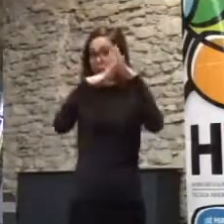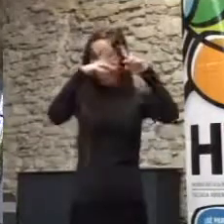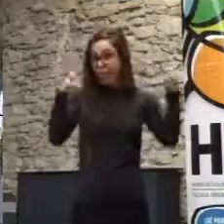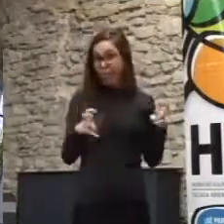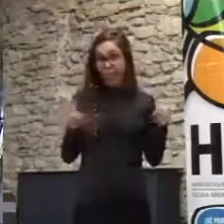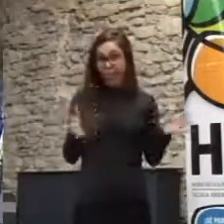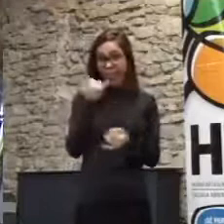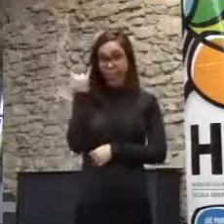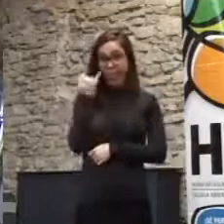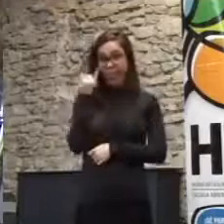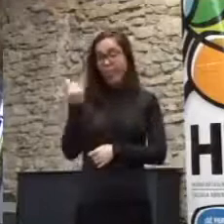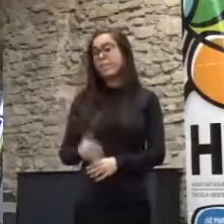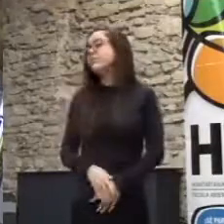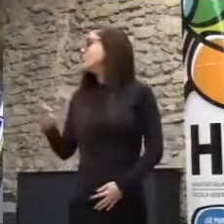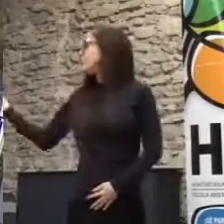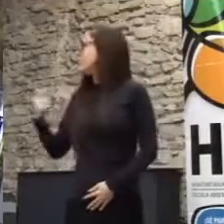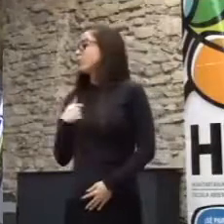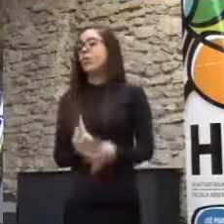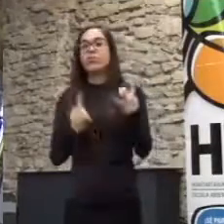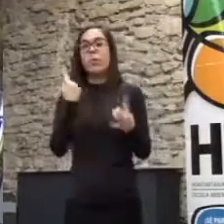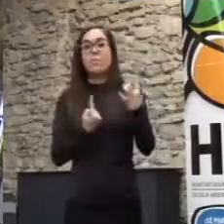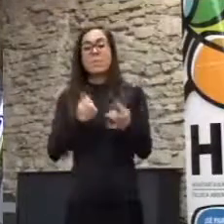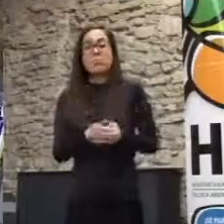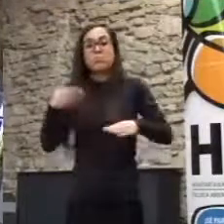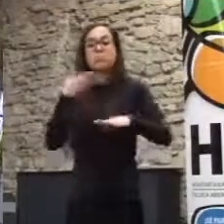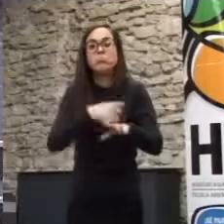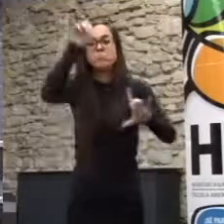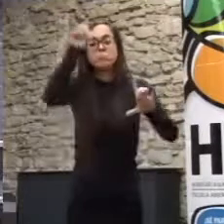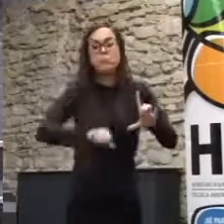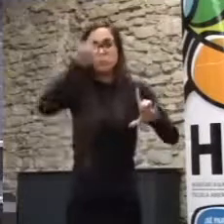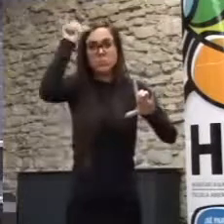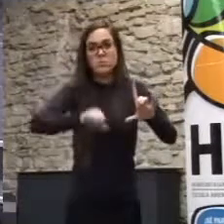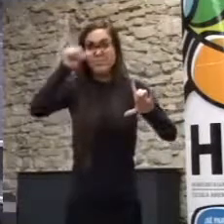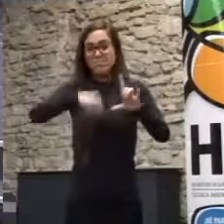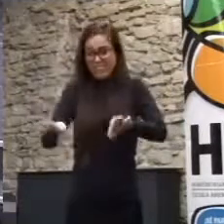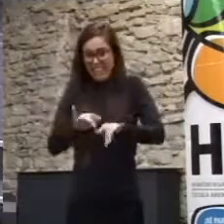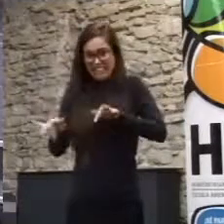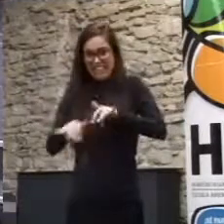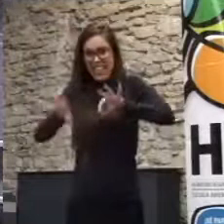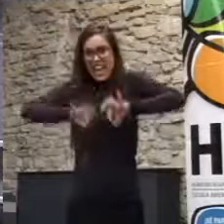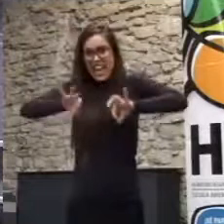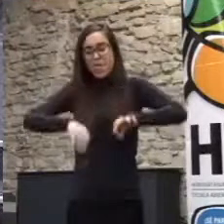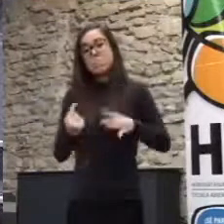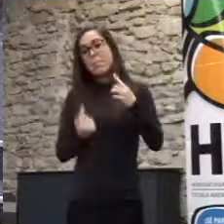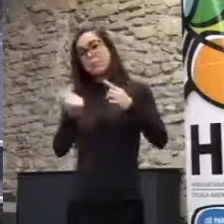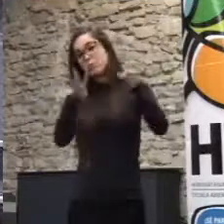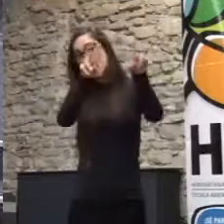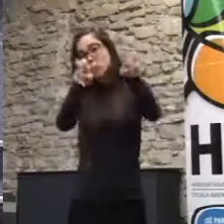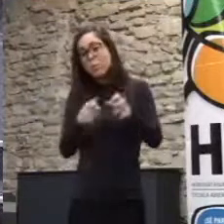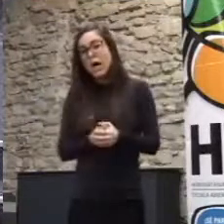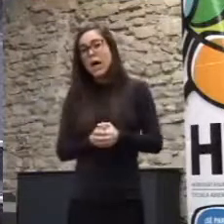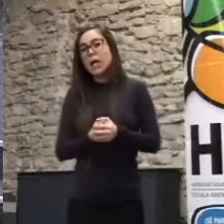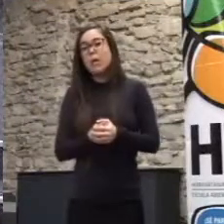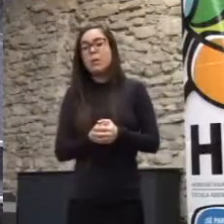Yo he habido muchas veces que he ido a comisiones y me he salido sin escribir nada. Y otras veces incluso que me... Bueno, pues ha salido algún temita, pues porque ha contado